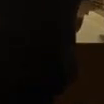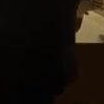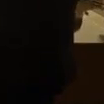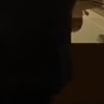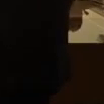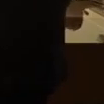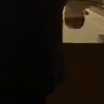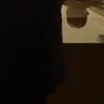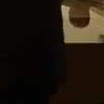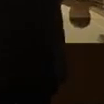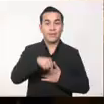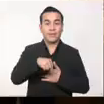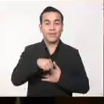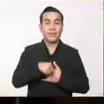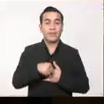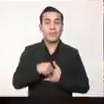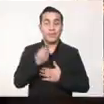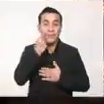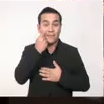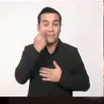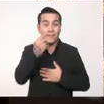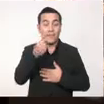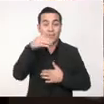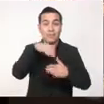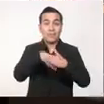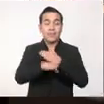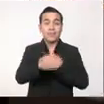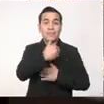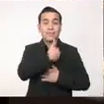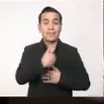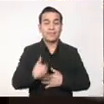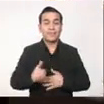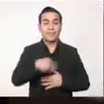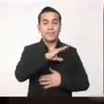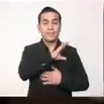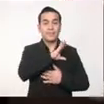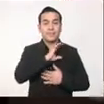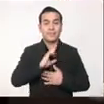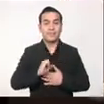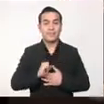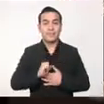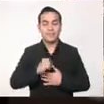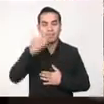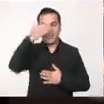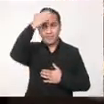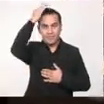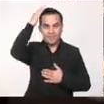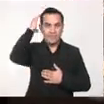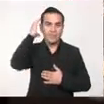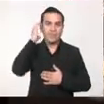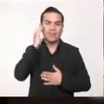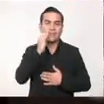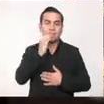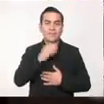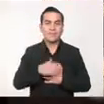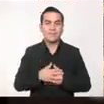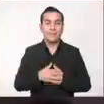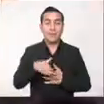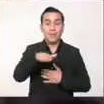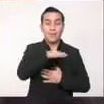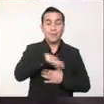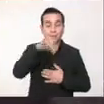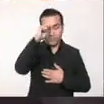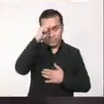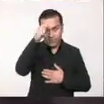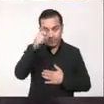En este momento, presenciamos el ingreso del señor Presidente de la República de El Salvador, Nayib Armando Bukele Ortiz, al Salón